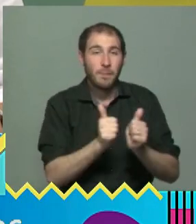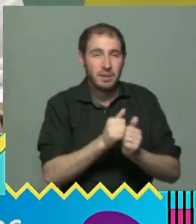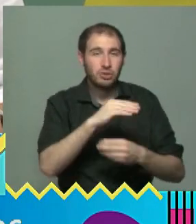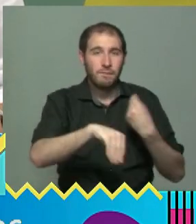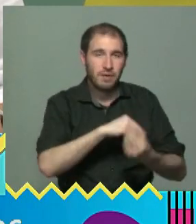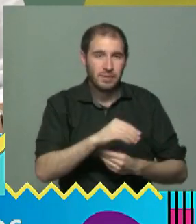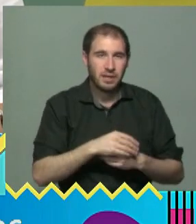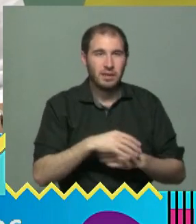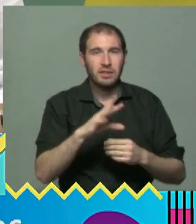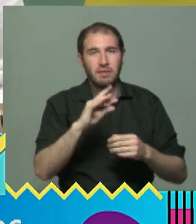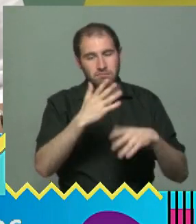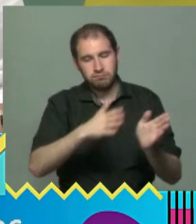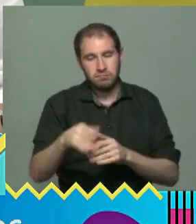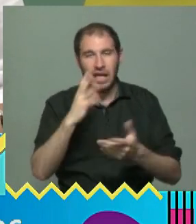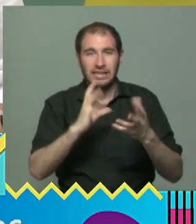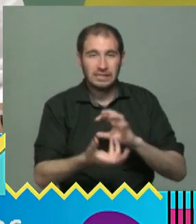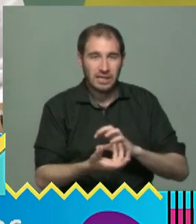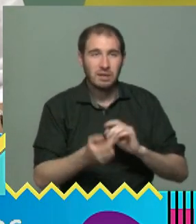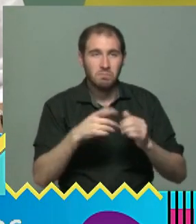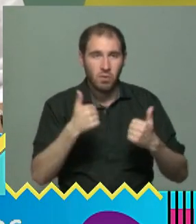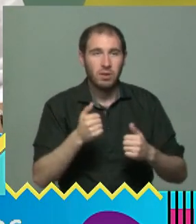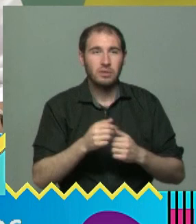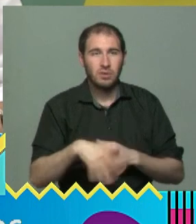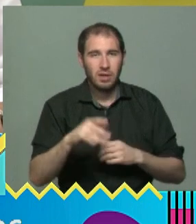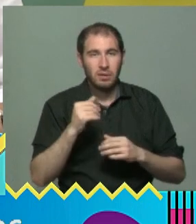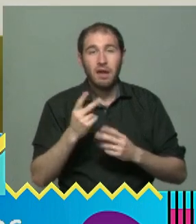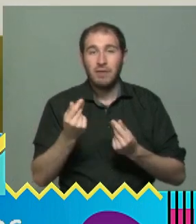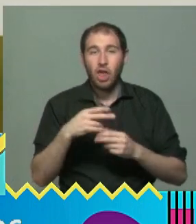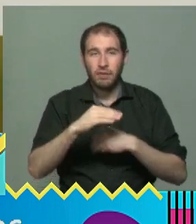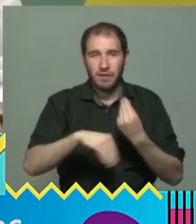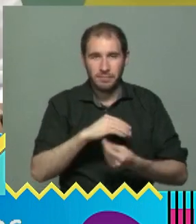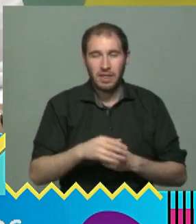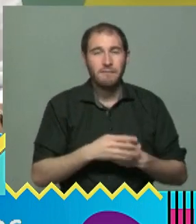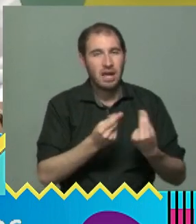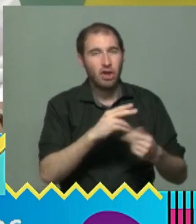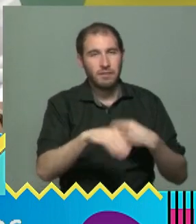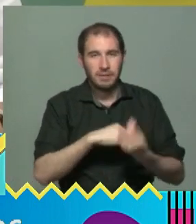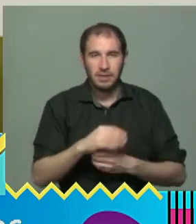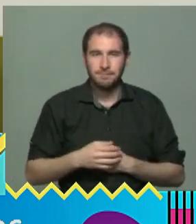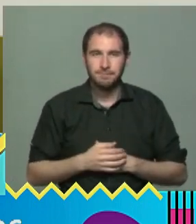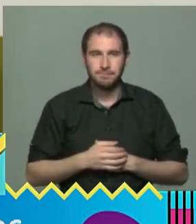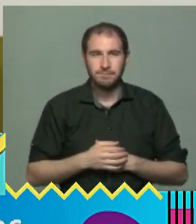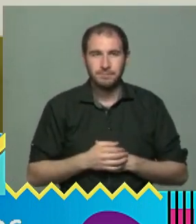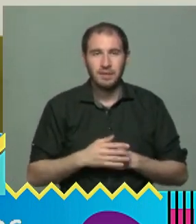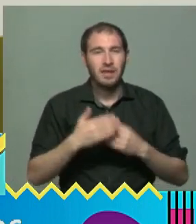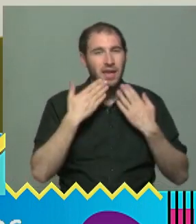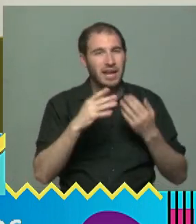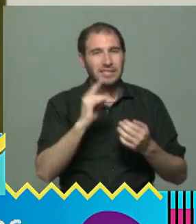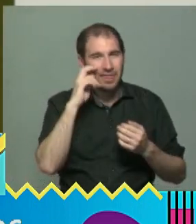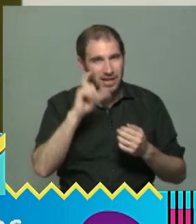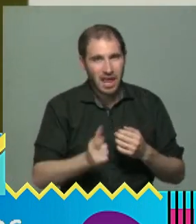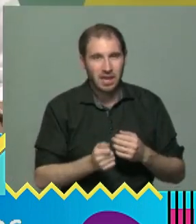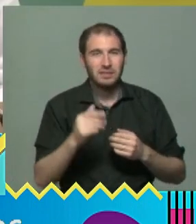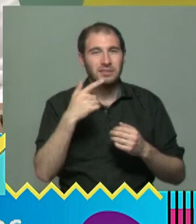de la familia en la dinámica y demás estrategias. Está bueno para tenerlo, digamos. Valorando familias. Valorando las familias. Daniela, muchísimas